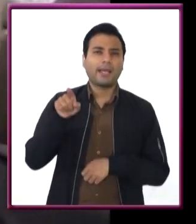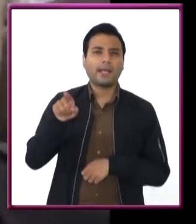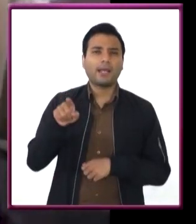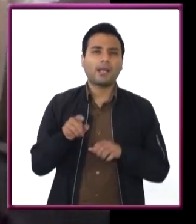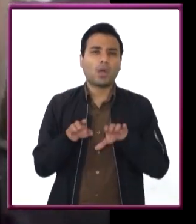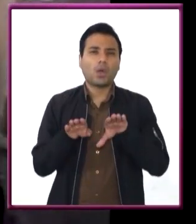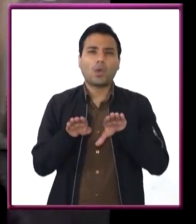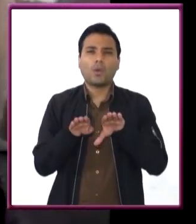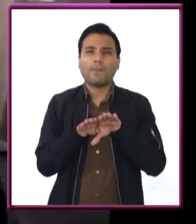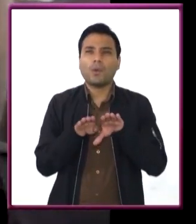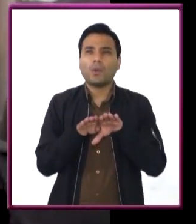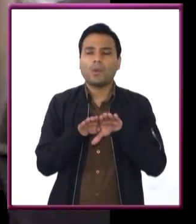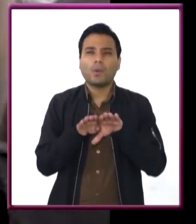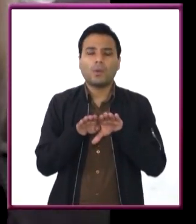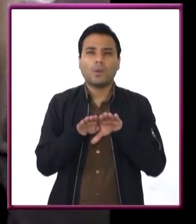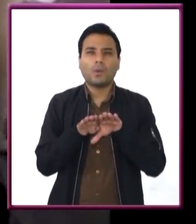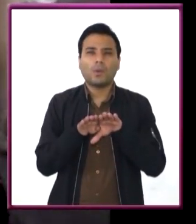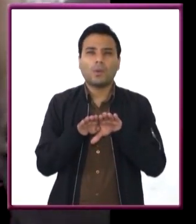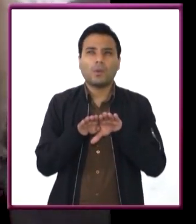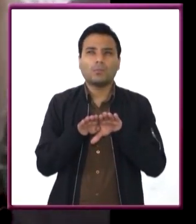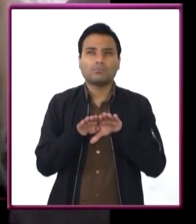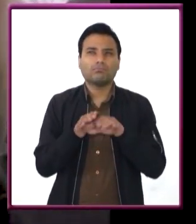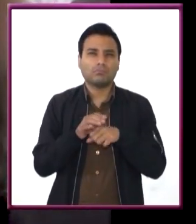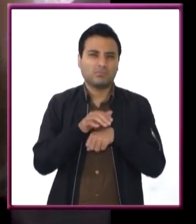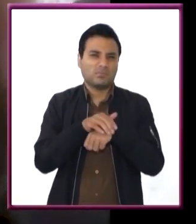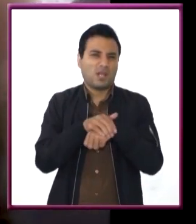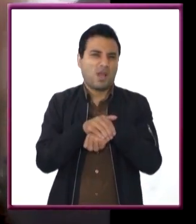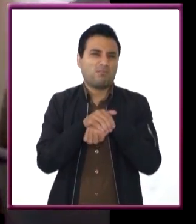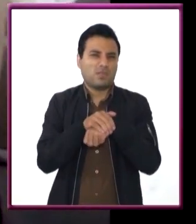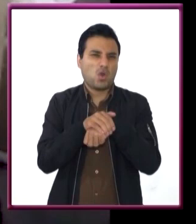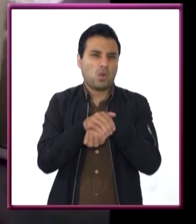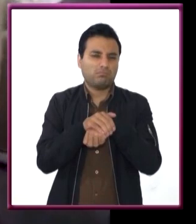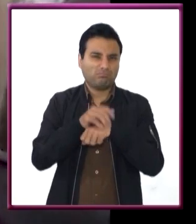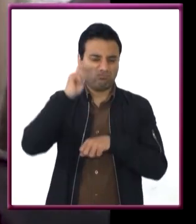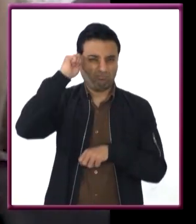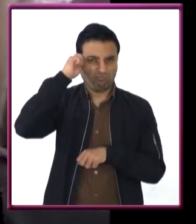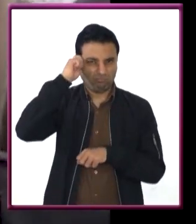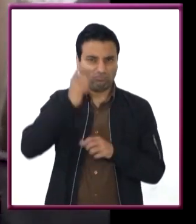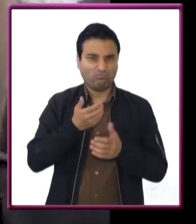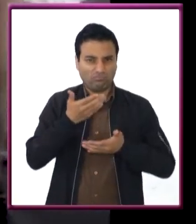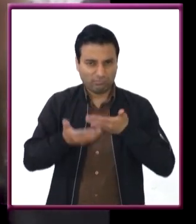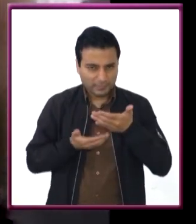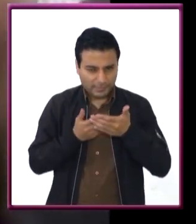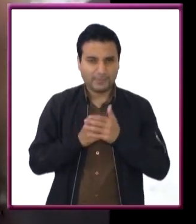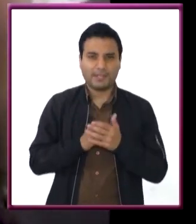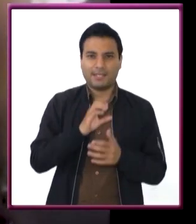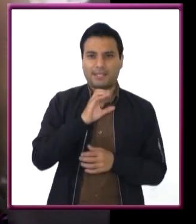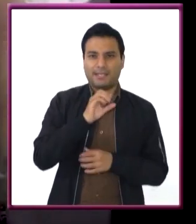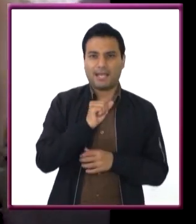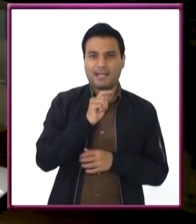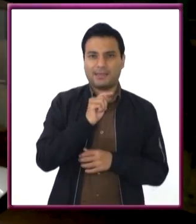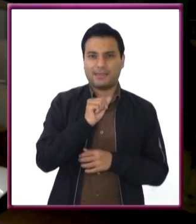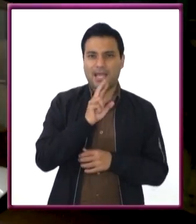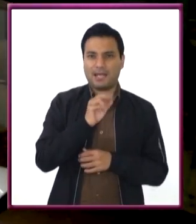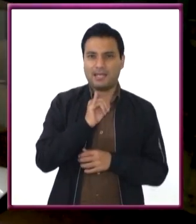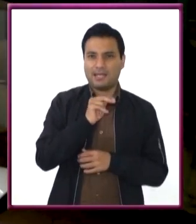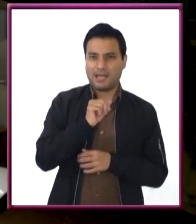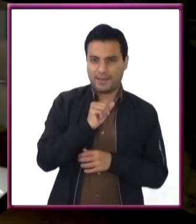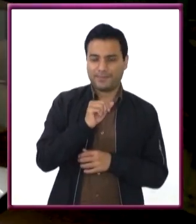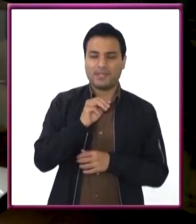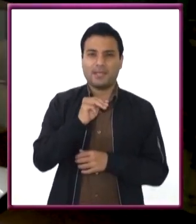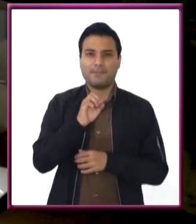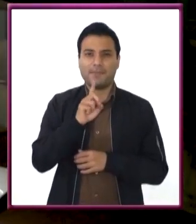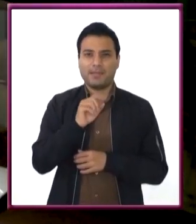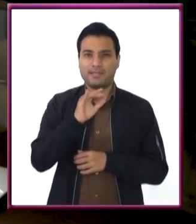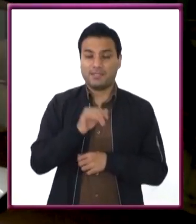era, digamos, pues amigo y mayordomo de Catalina de Médicis. Entonces